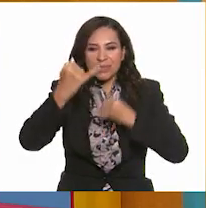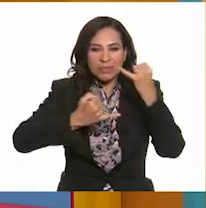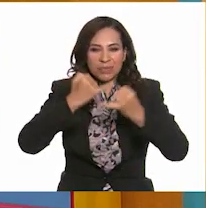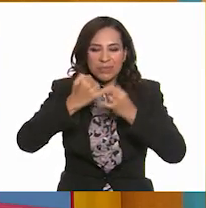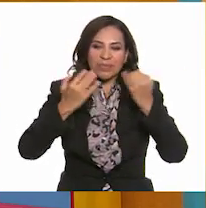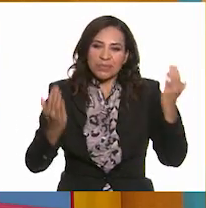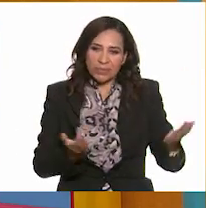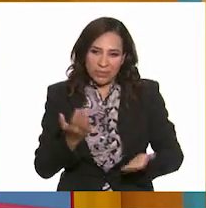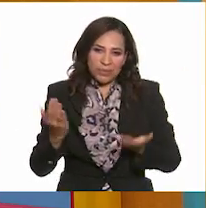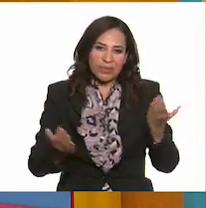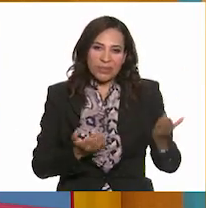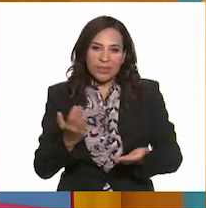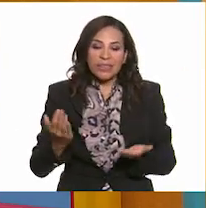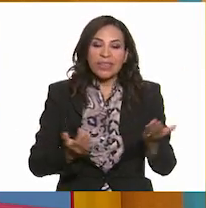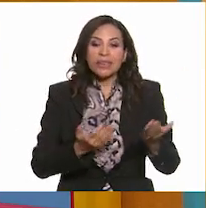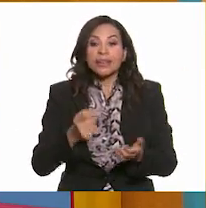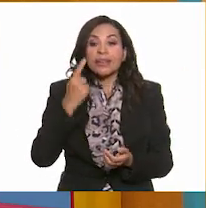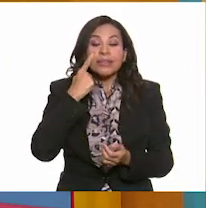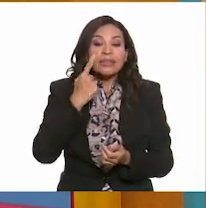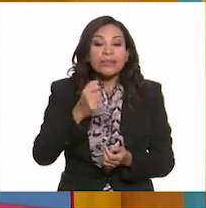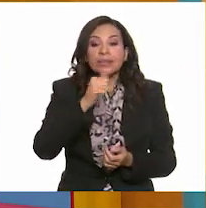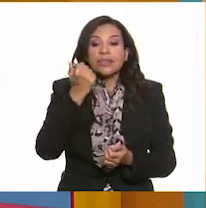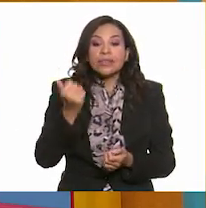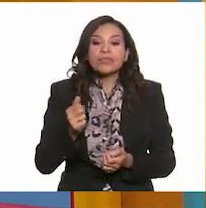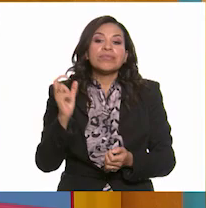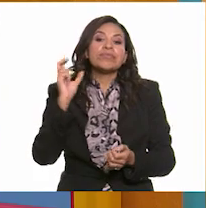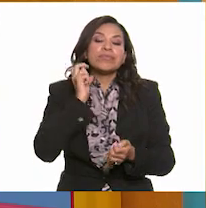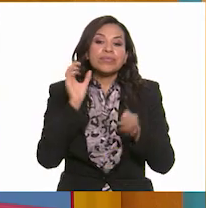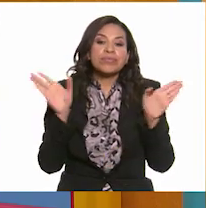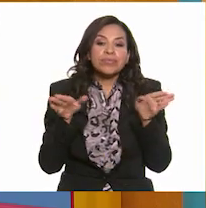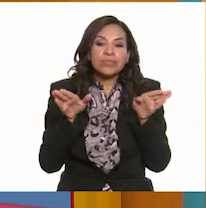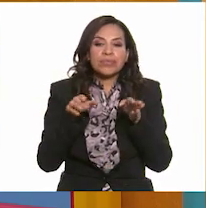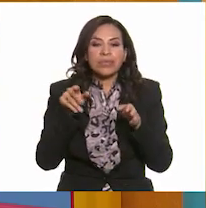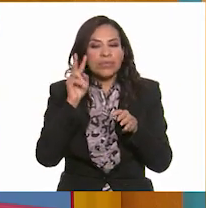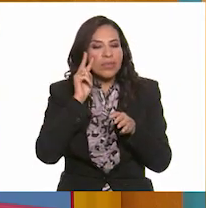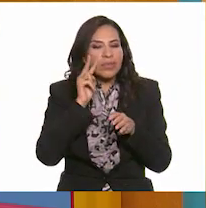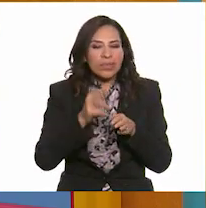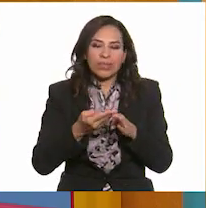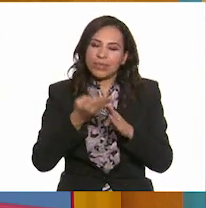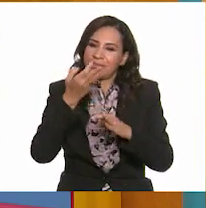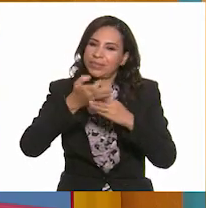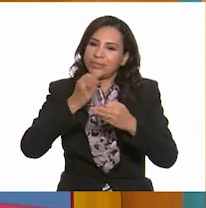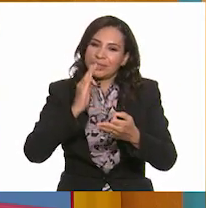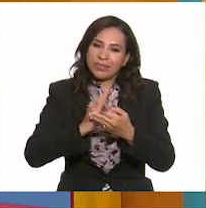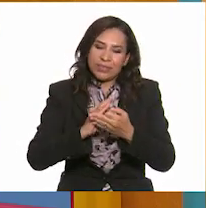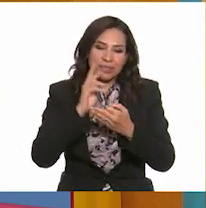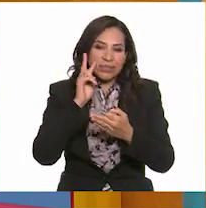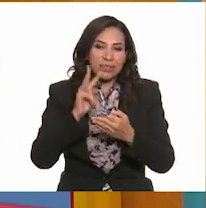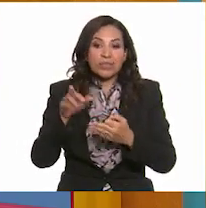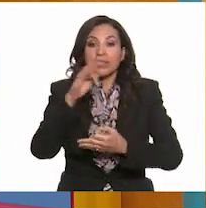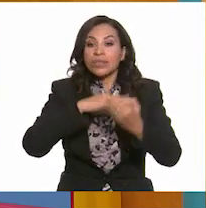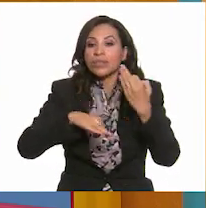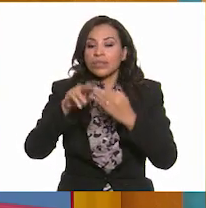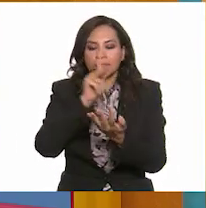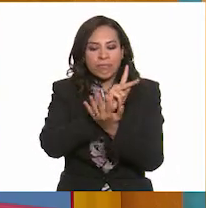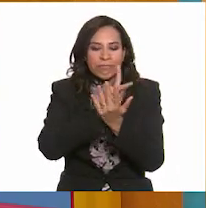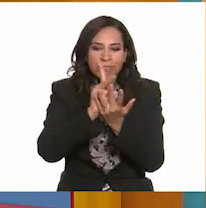hizo bailar. Lo vieron otros murciélagos que se veían muy simpáticos y todos